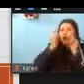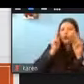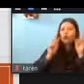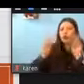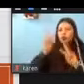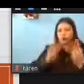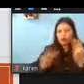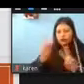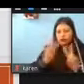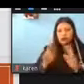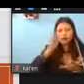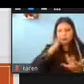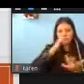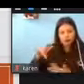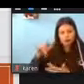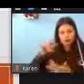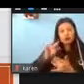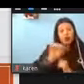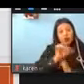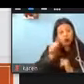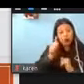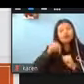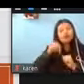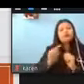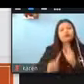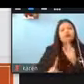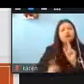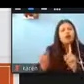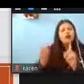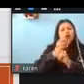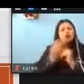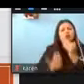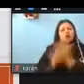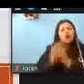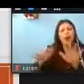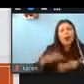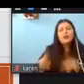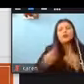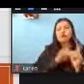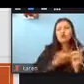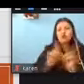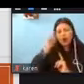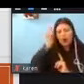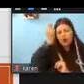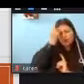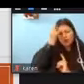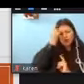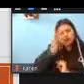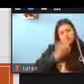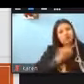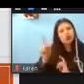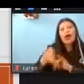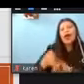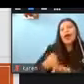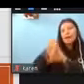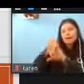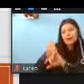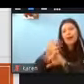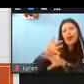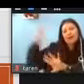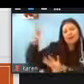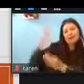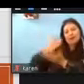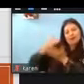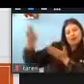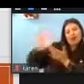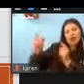último punto allí es la aparición de nuevos campos de discusión de la memoria no ligados al conflicto, y sobresalieron